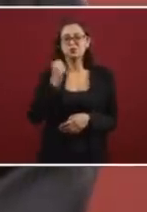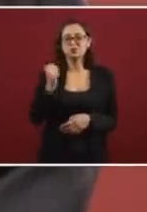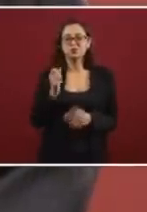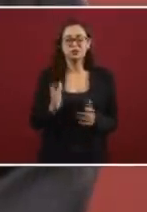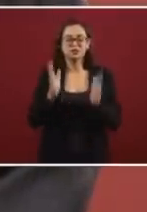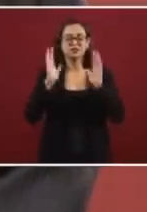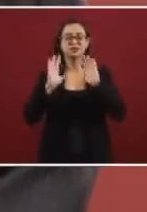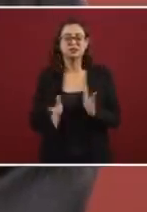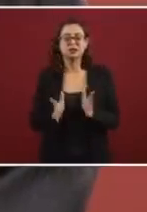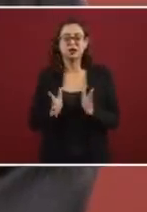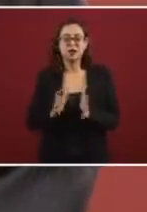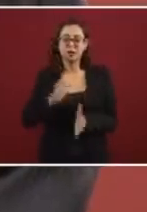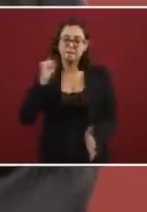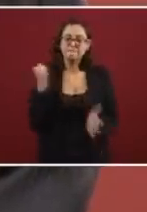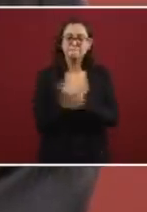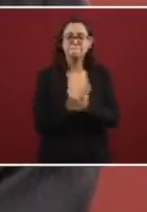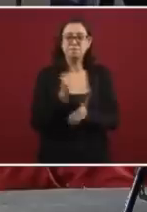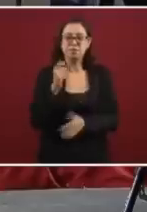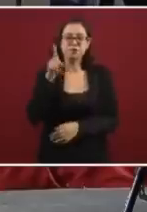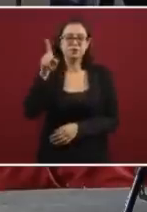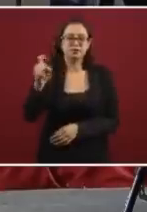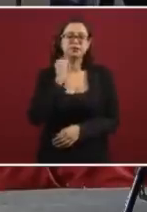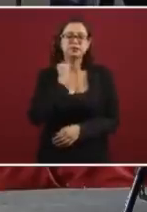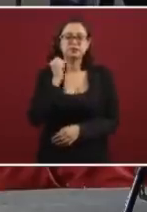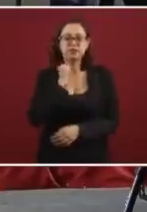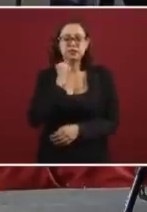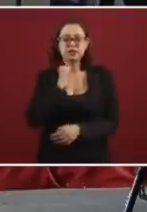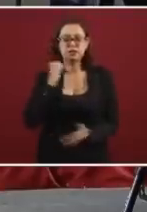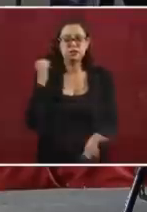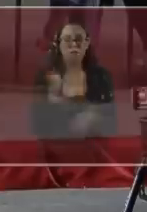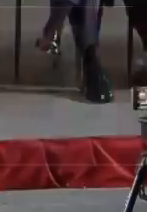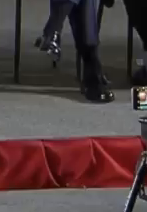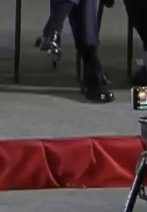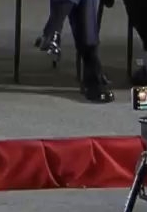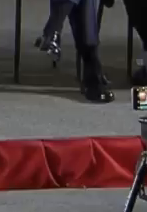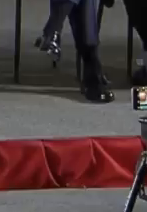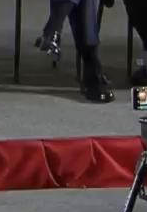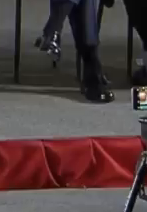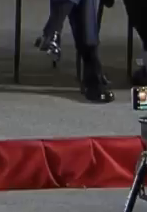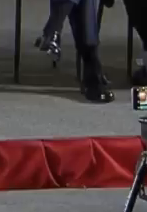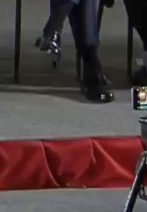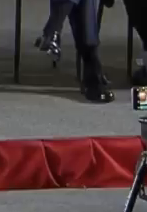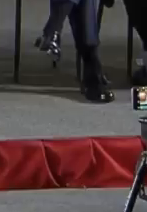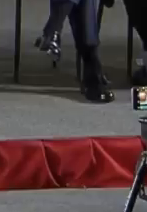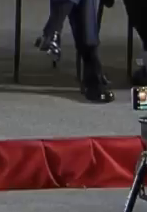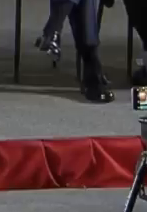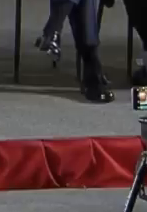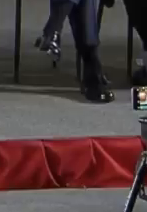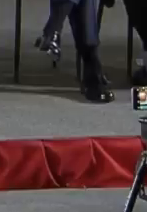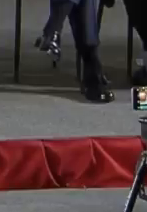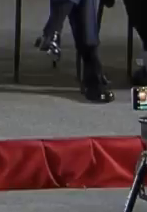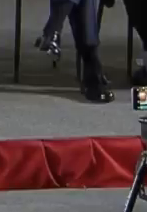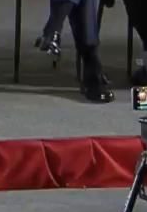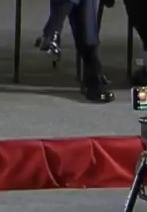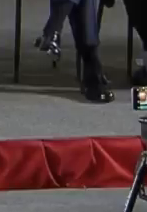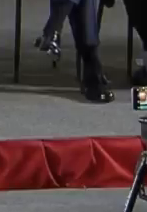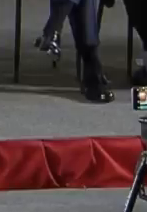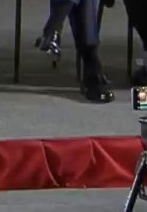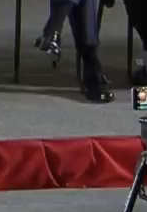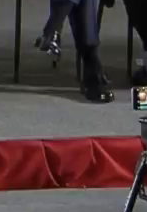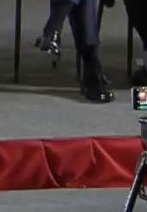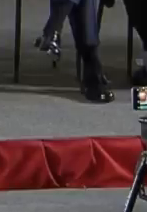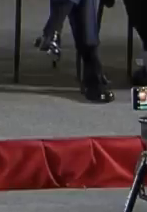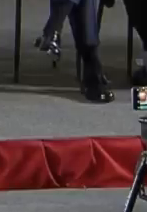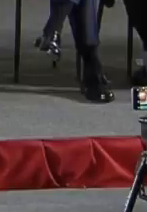se aprobó en el senado falta en la cámara diputados lo de la reforma al artículo 35